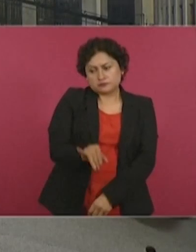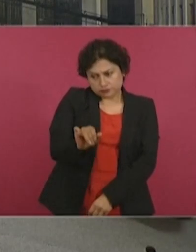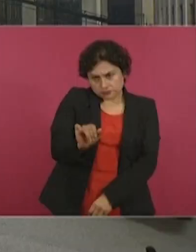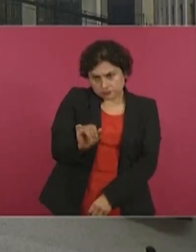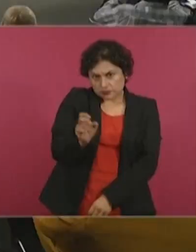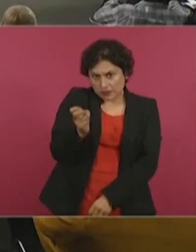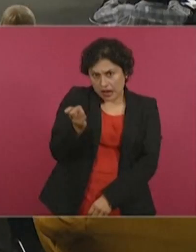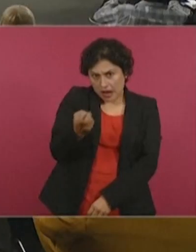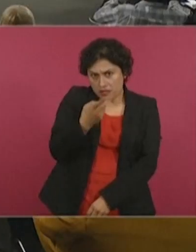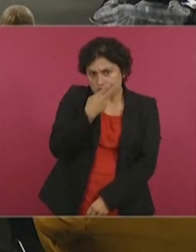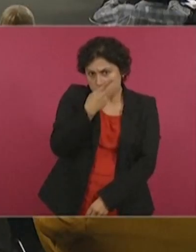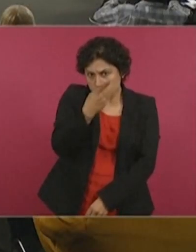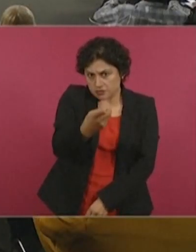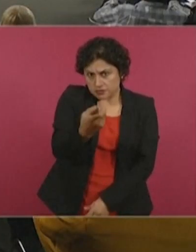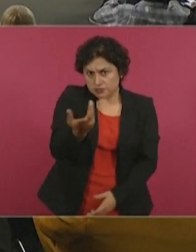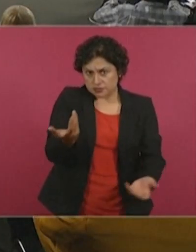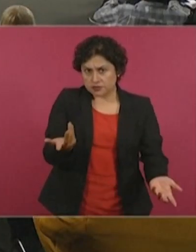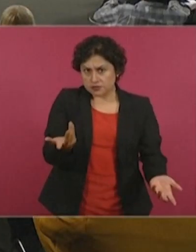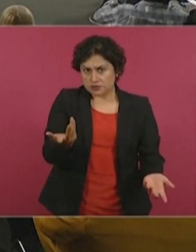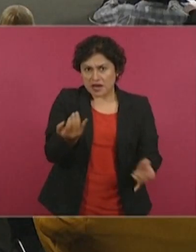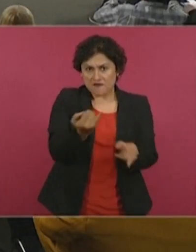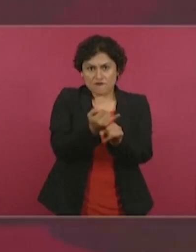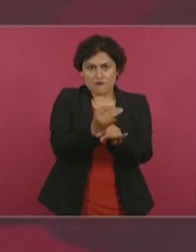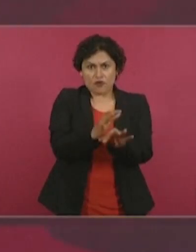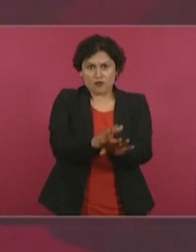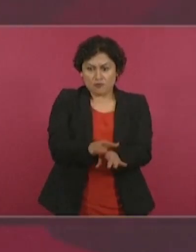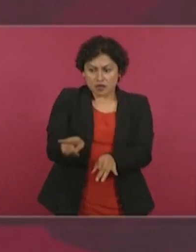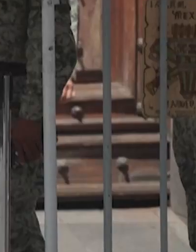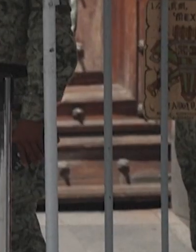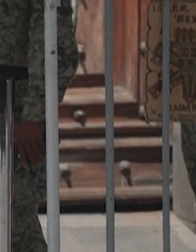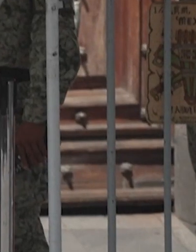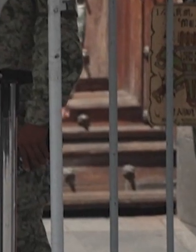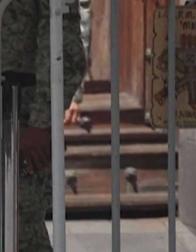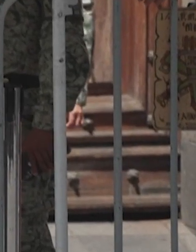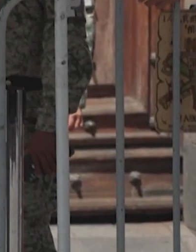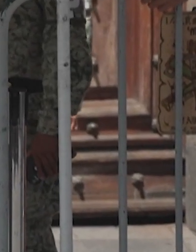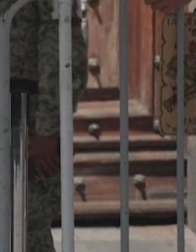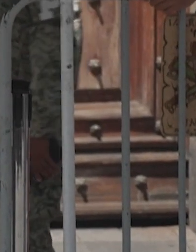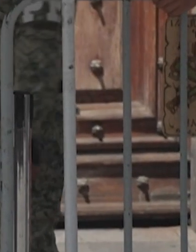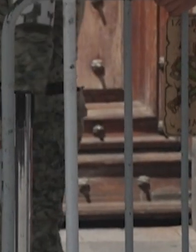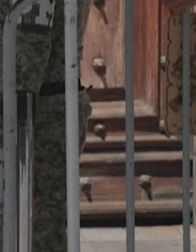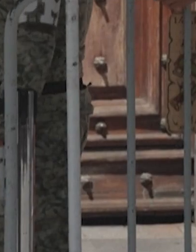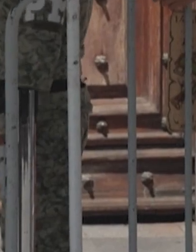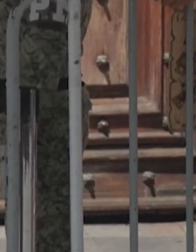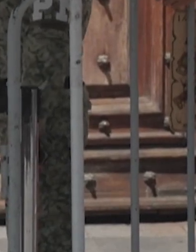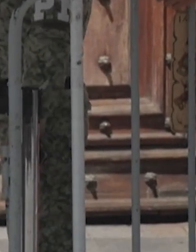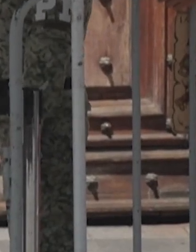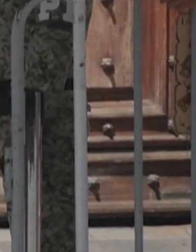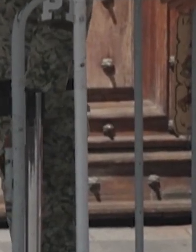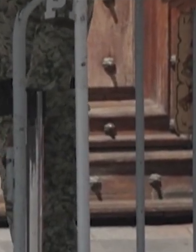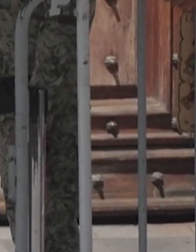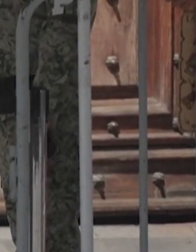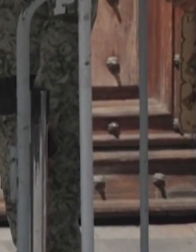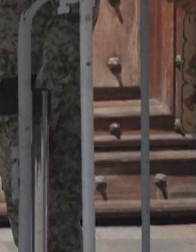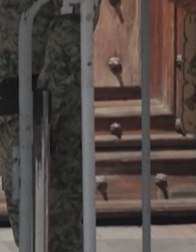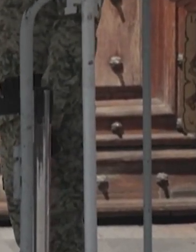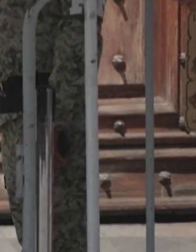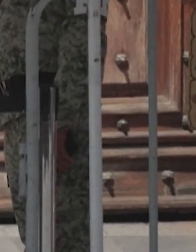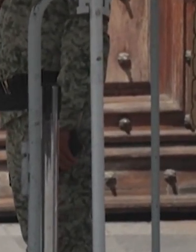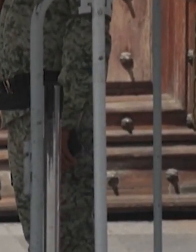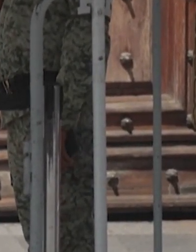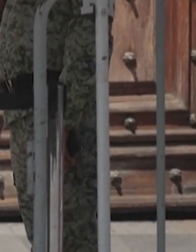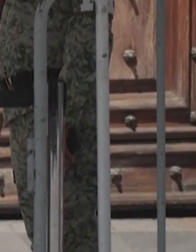decir toda la información que entregó el ejército. Según las indagaciones del Grupo Interdisciplinario